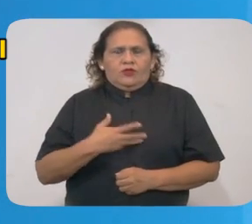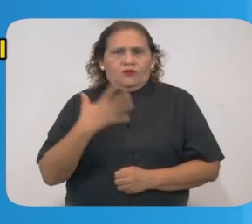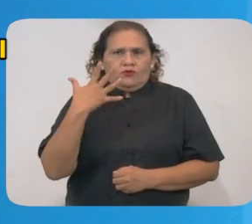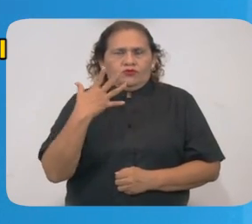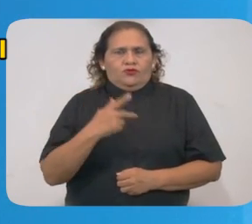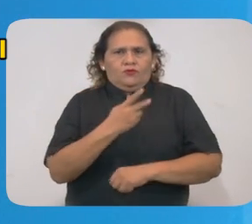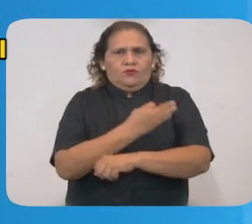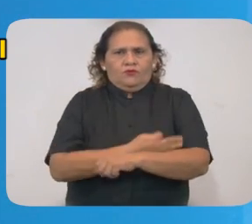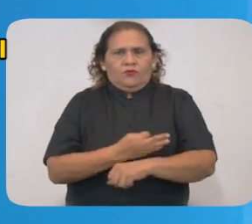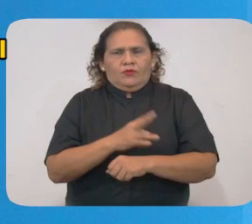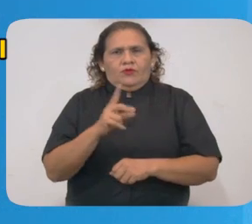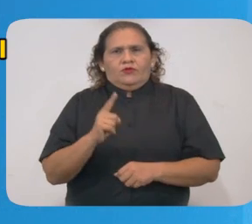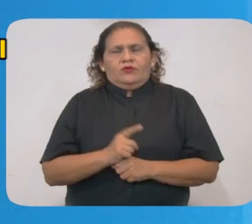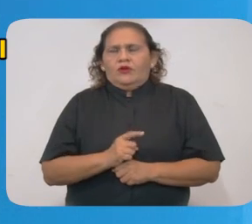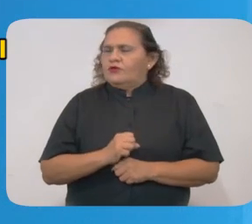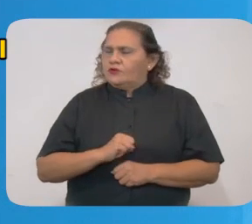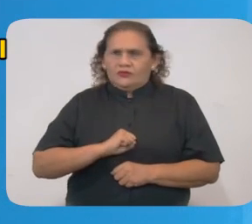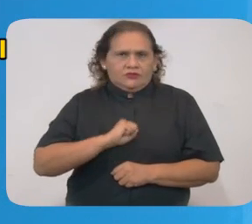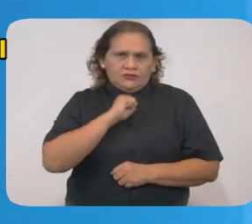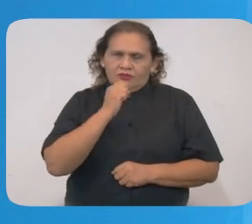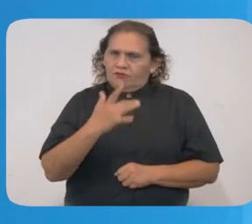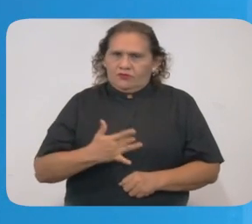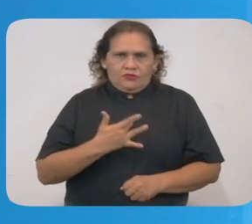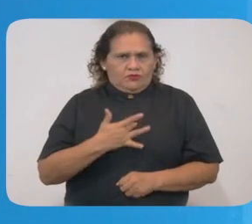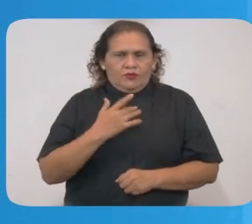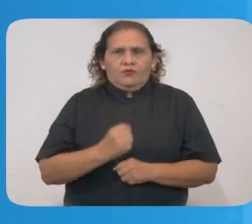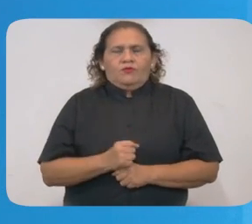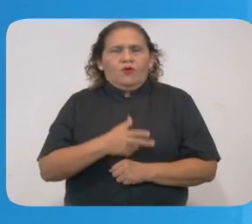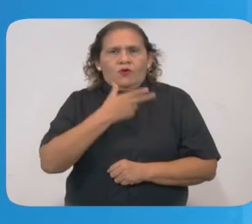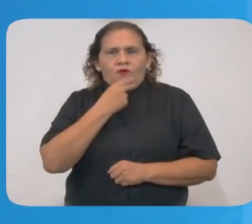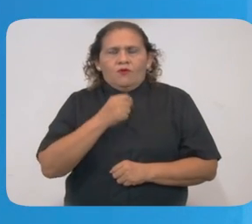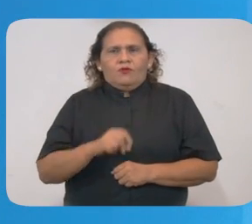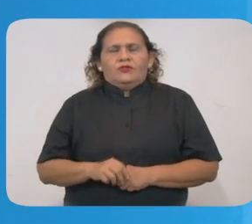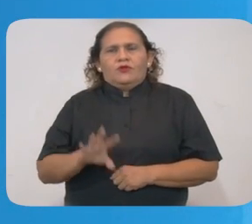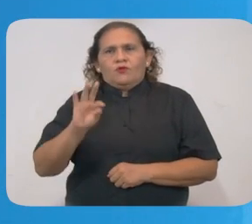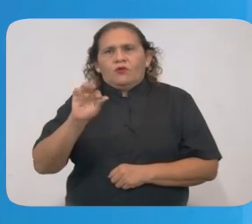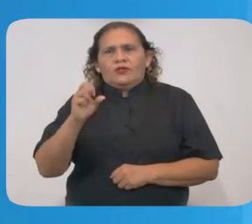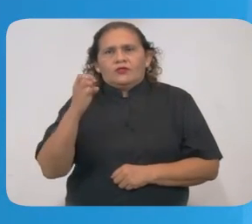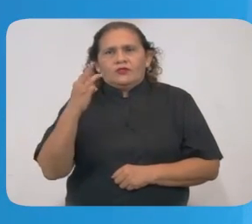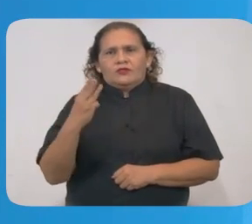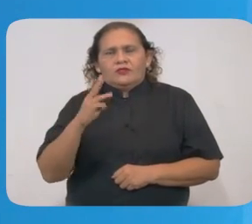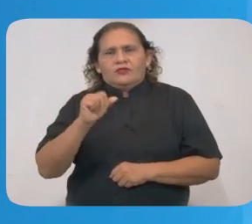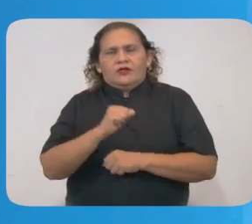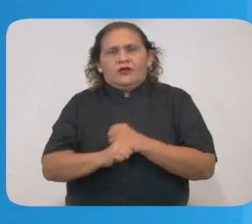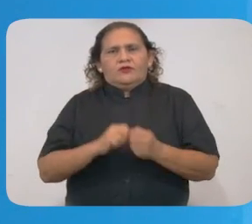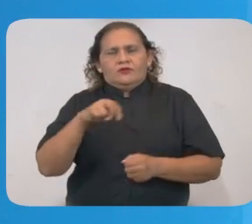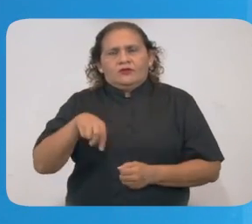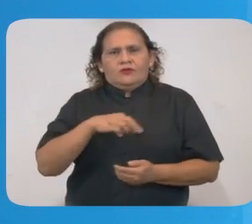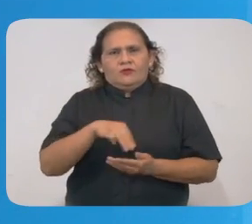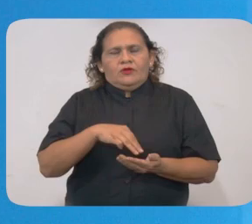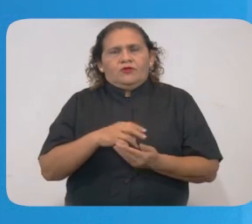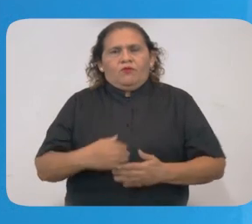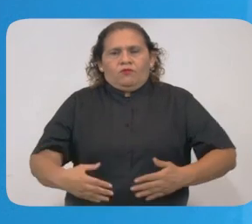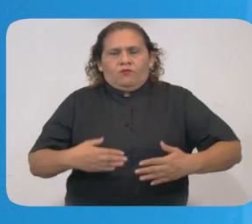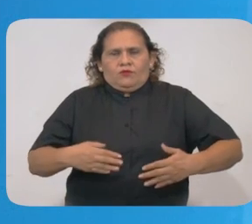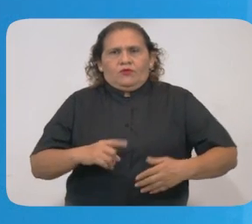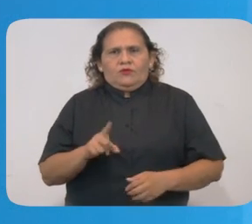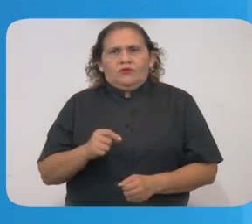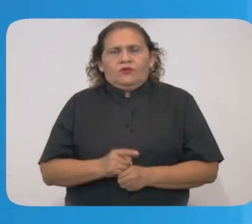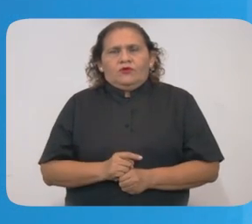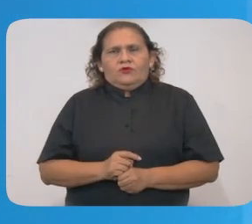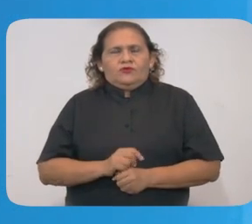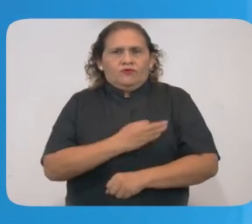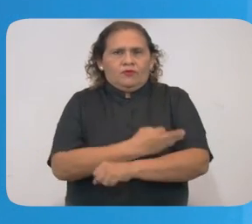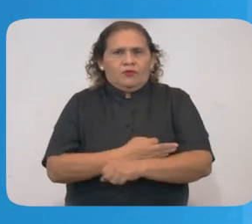5 contactos, los cuales se reportan asintomáticos. Hombre de 43 años, de Mérida, con hipotiroidismo y obesidad. Sus contactos